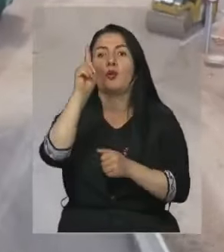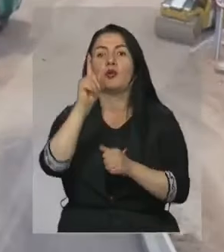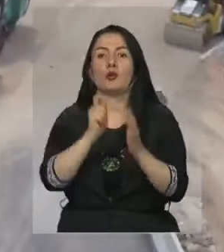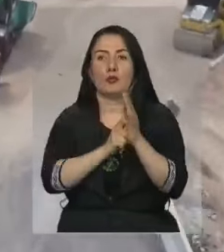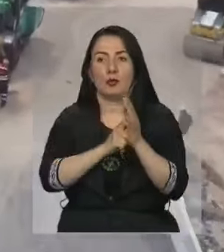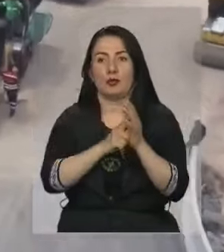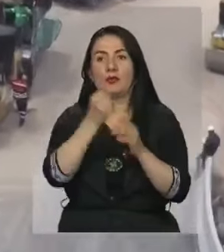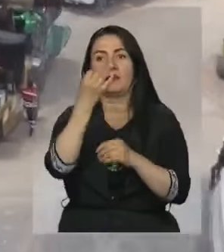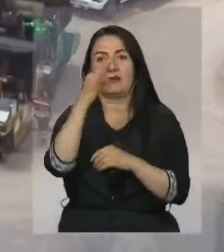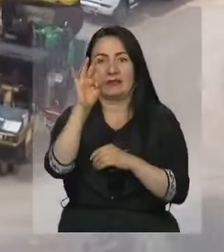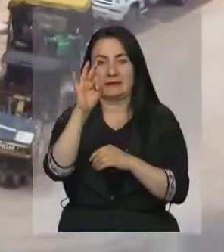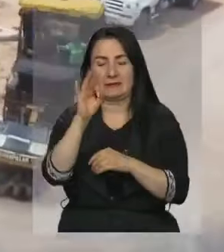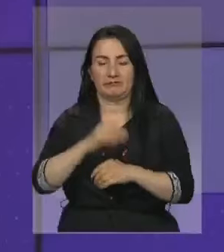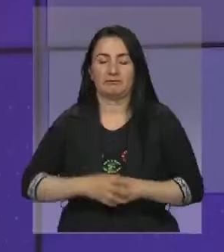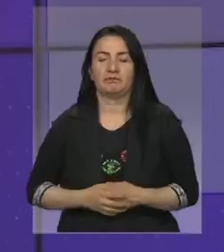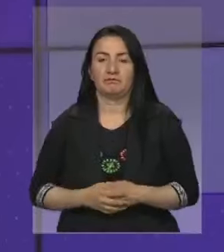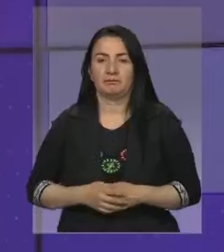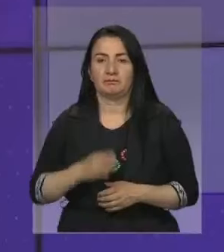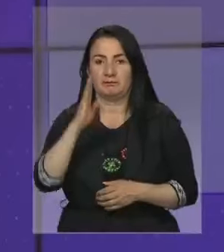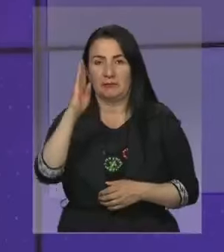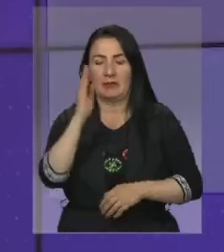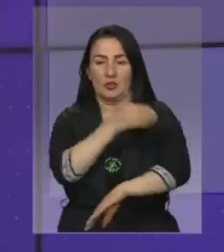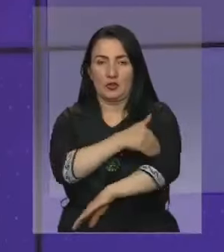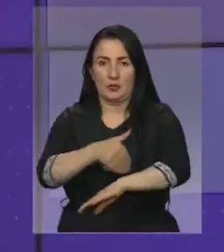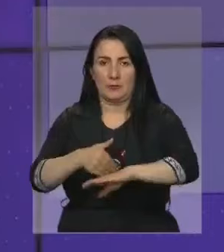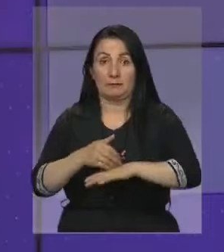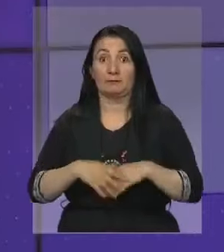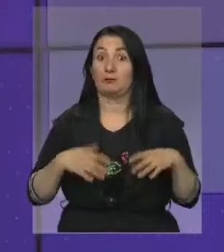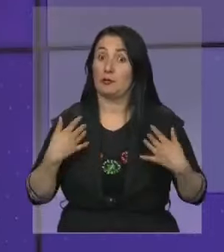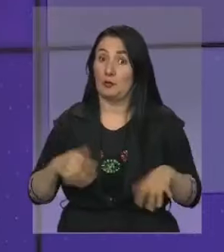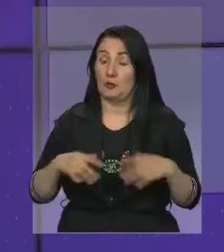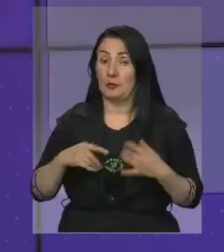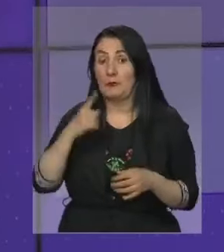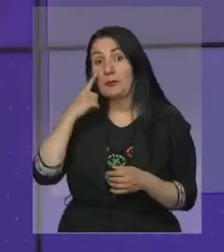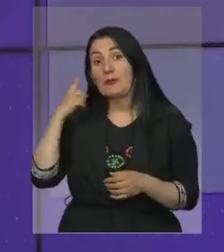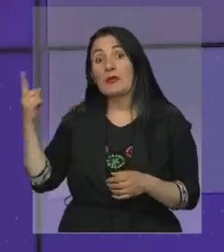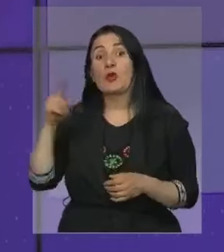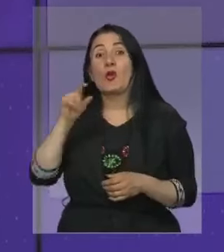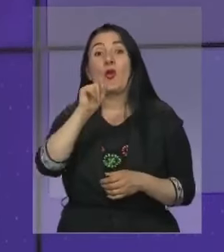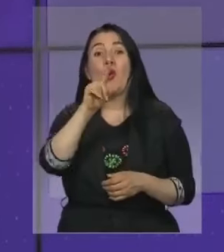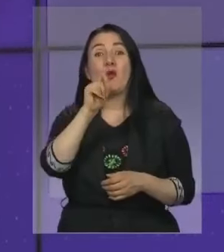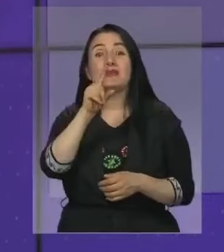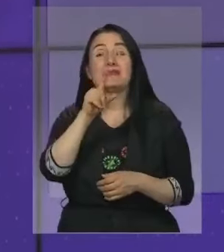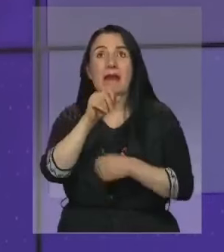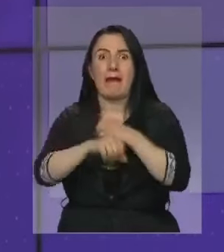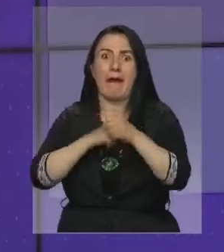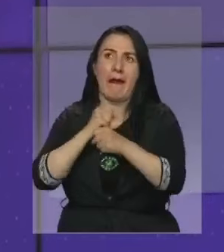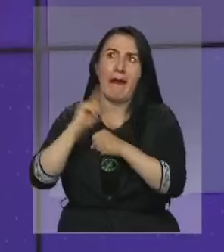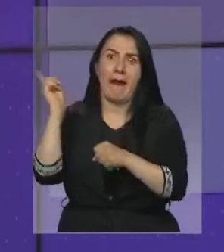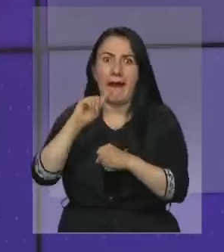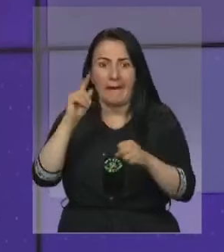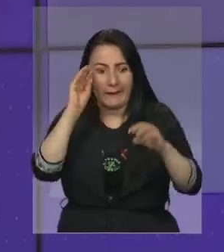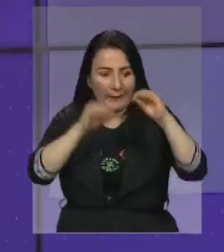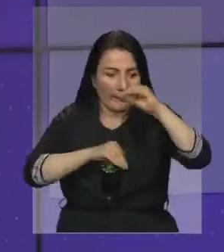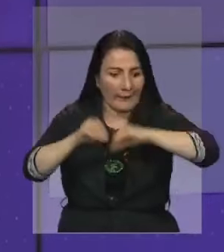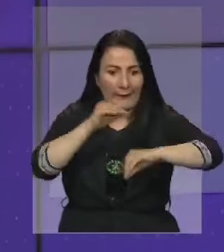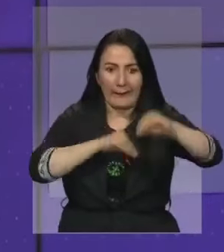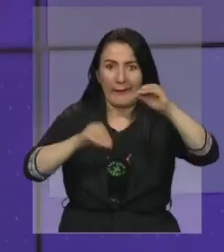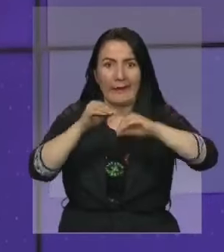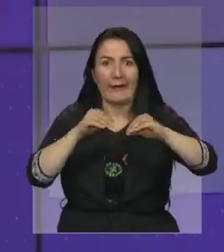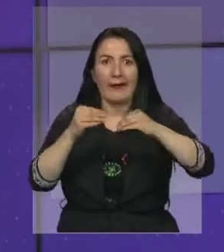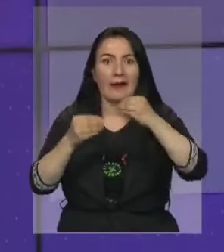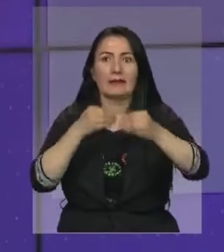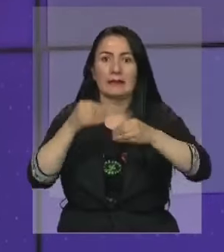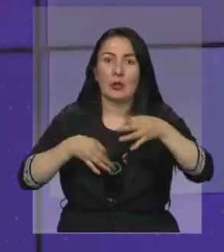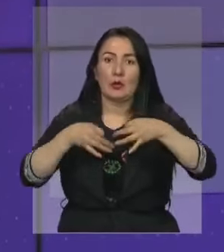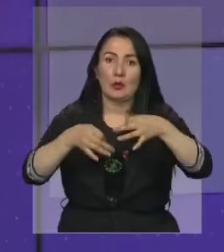1.13 billones de pesos. Una obra que, como veíamos, hace 11 años se estaba ingeniando, se estaba esperando, y a pesar de que